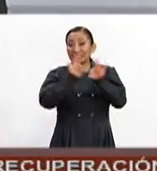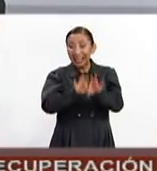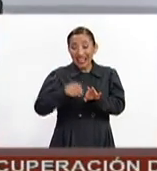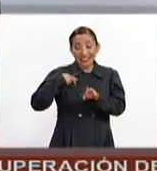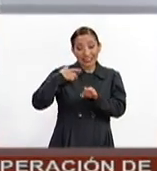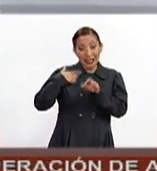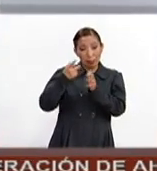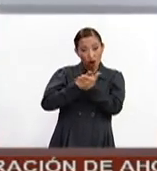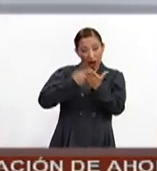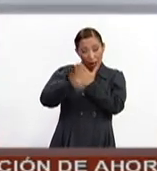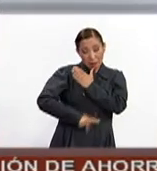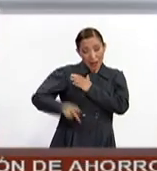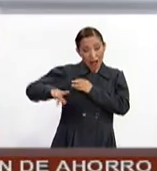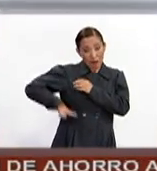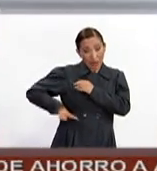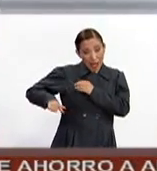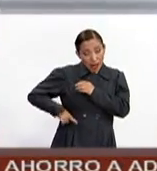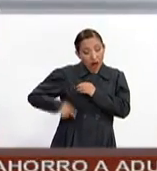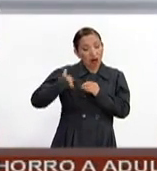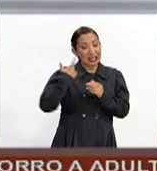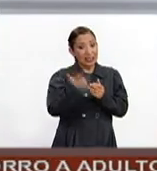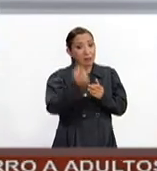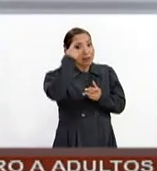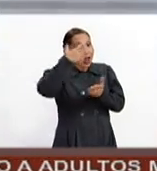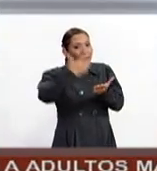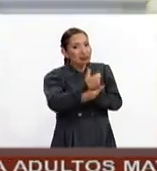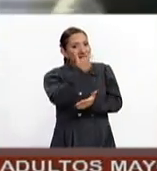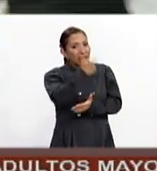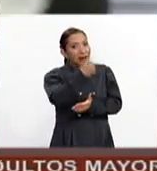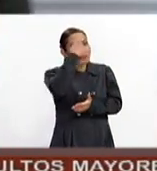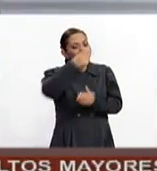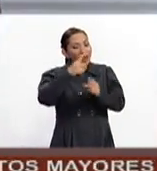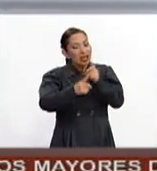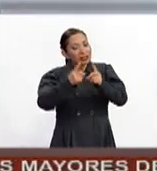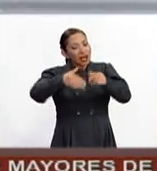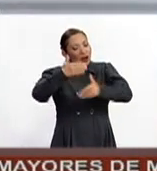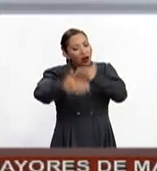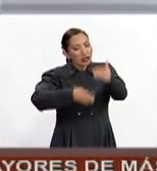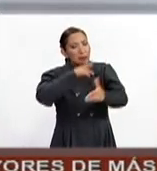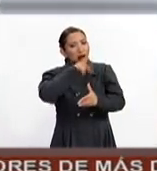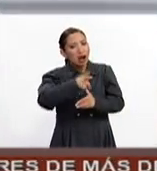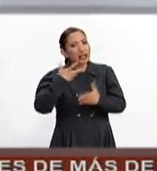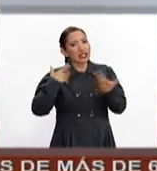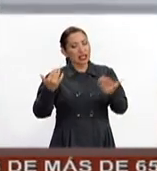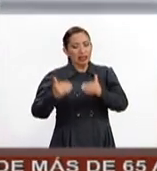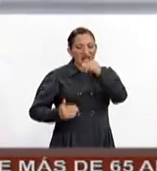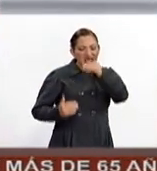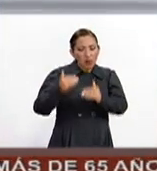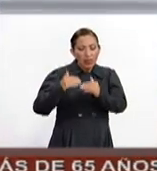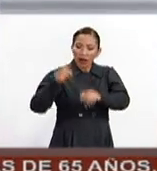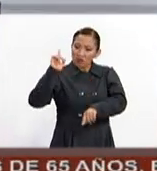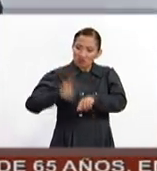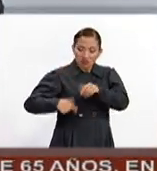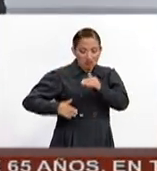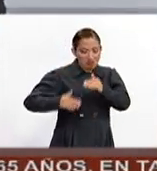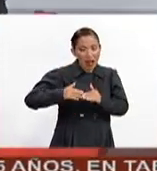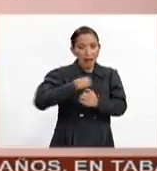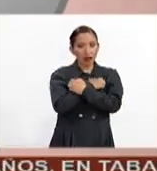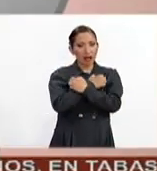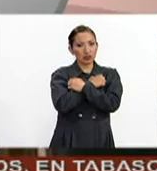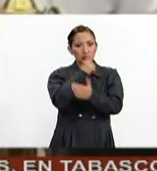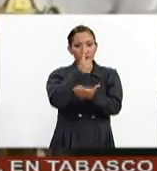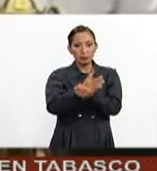la principal política económica para generar desarrollo y romper con la desigualdad y la pobreza sea la